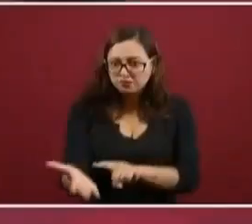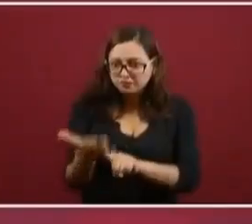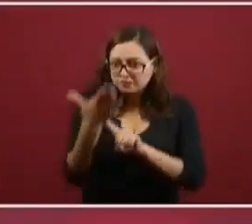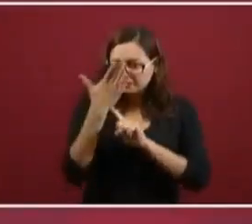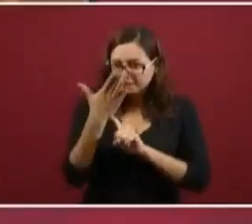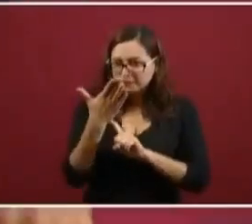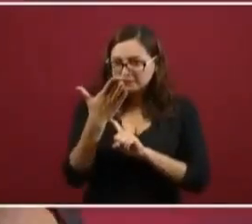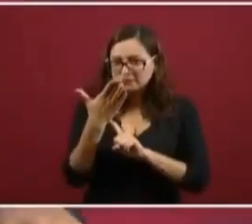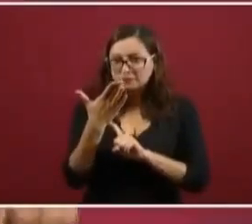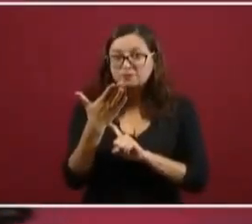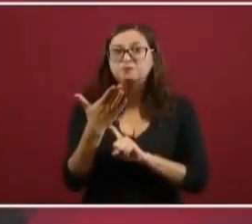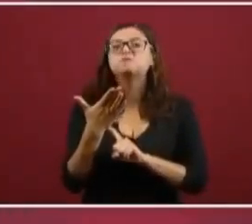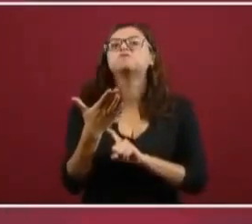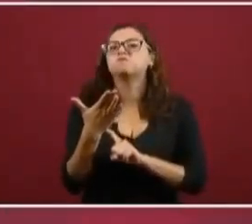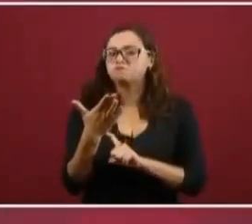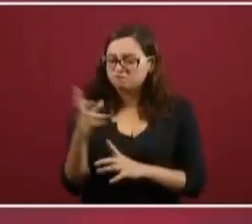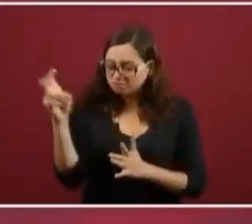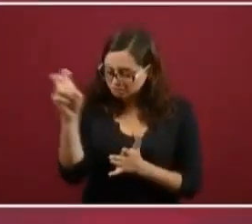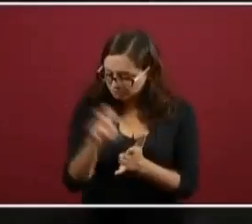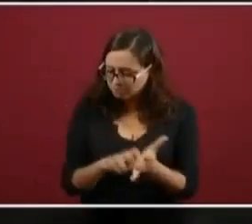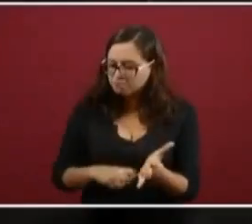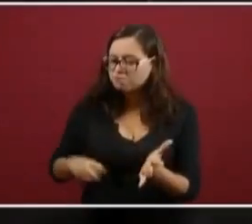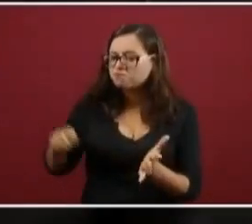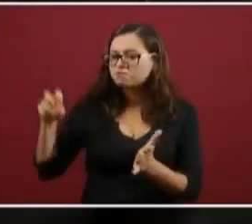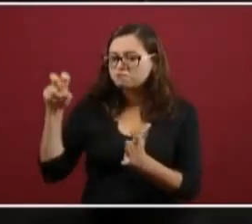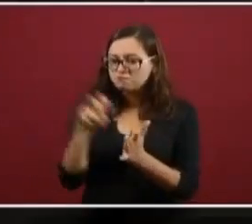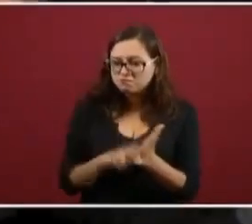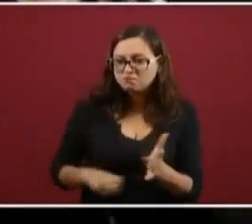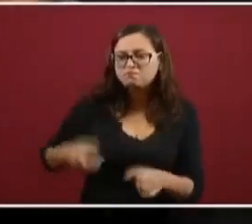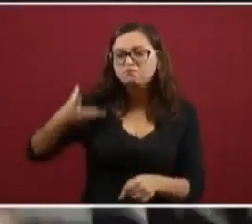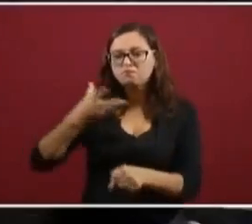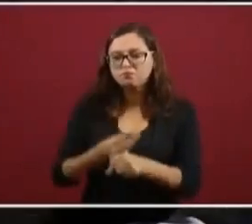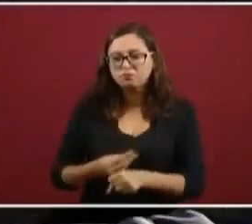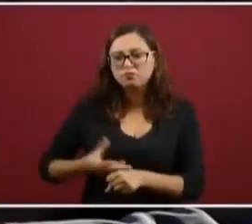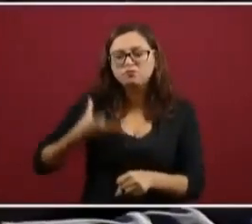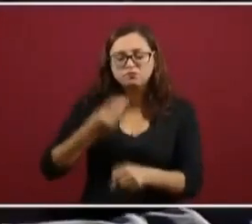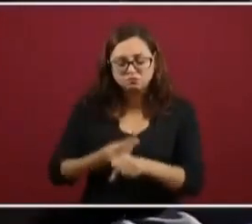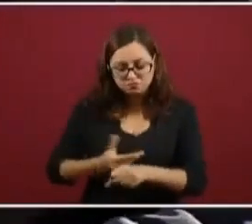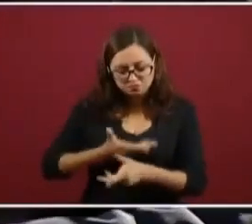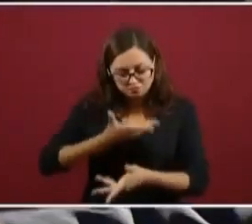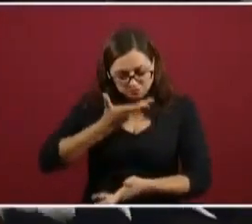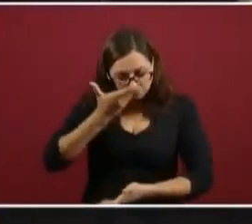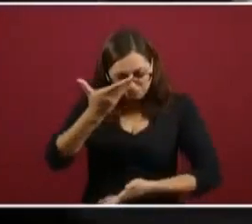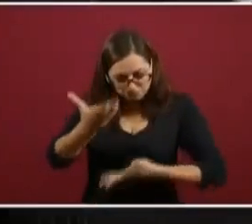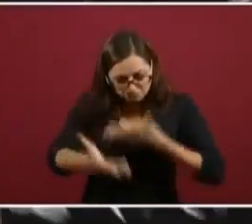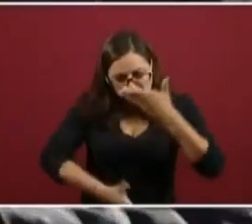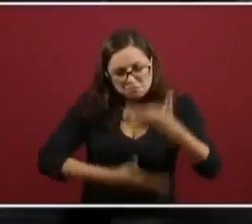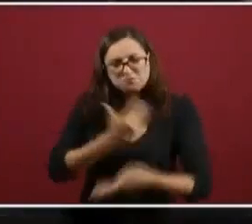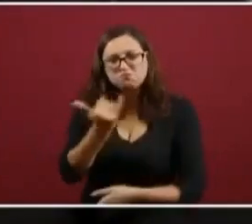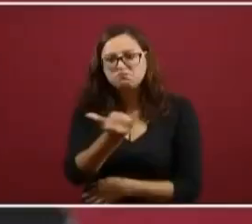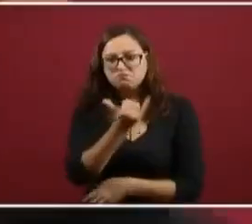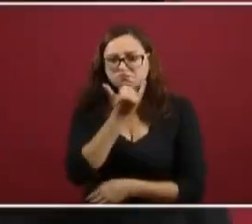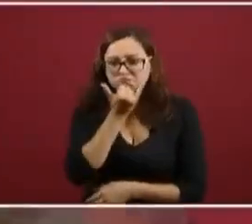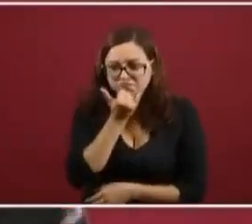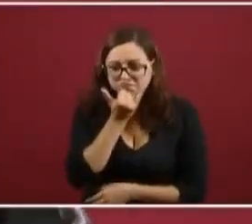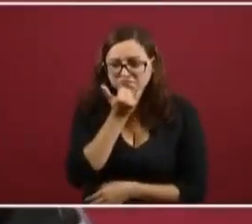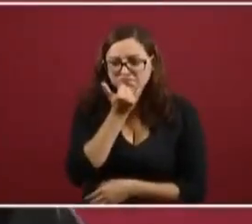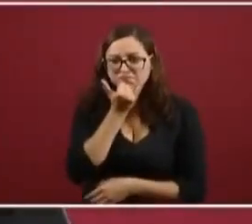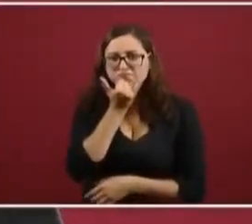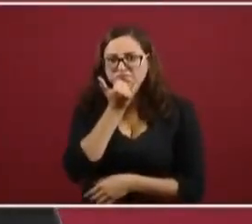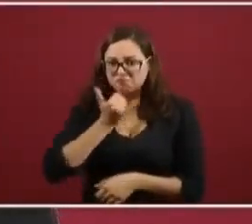pruebas se rectifica y se ofrece disculpas y